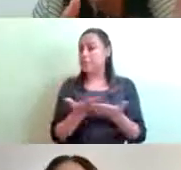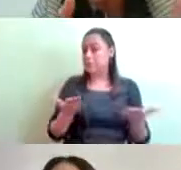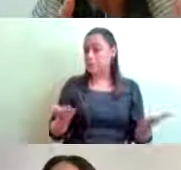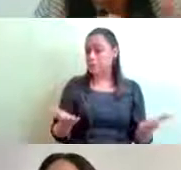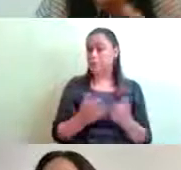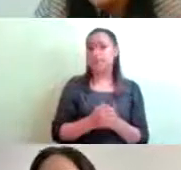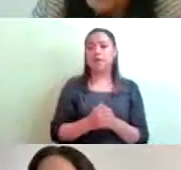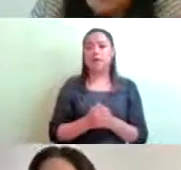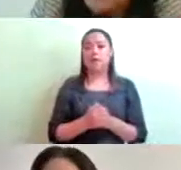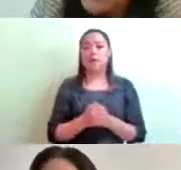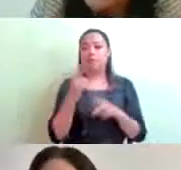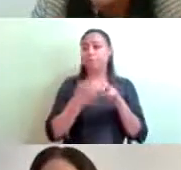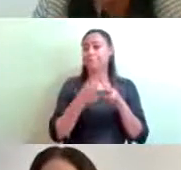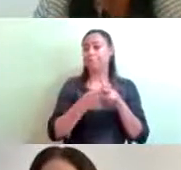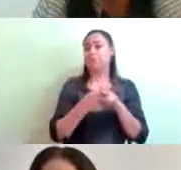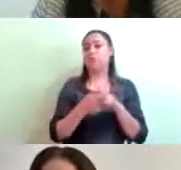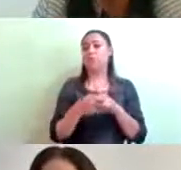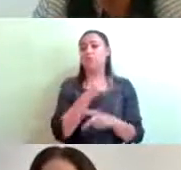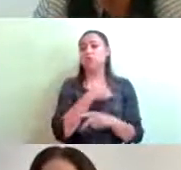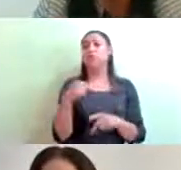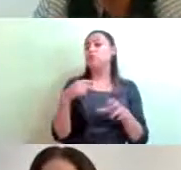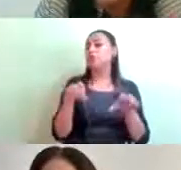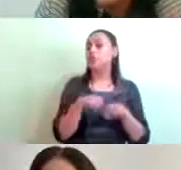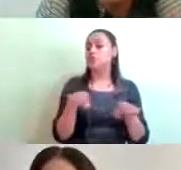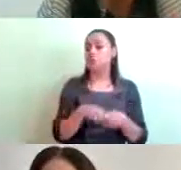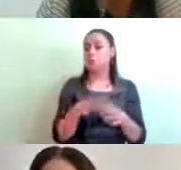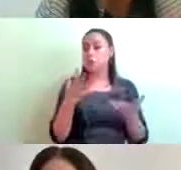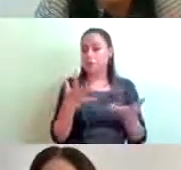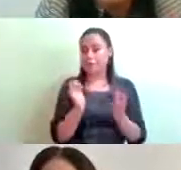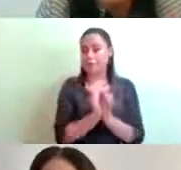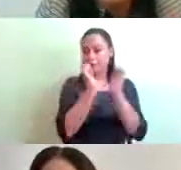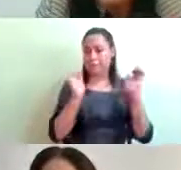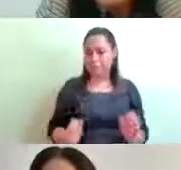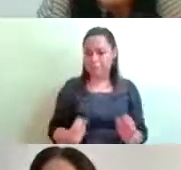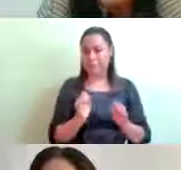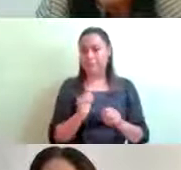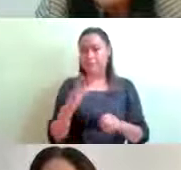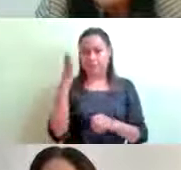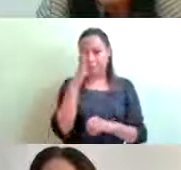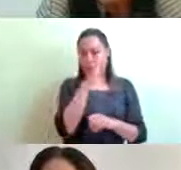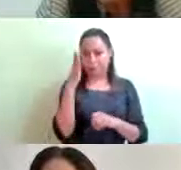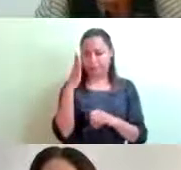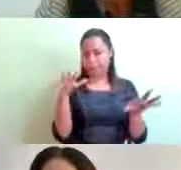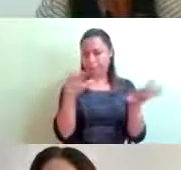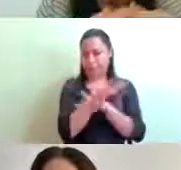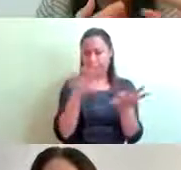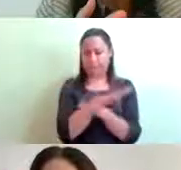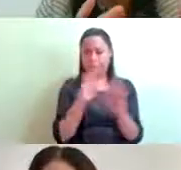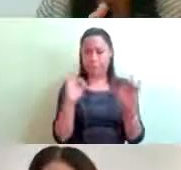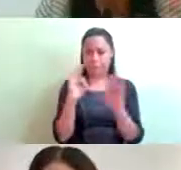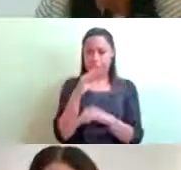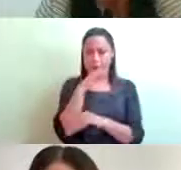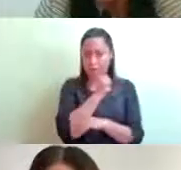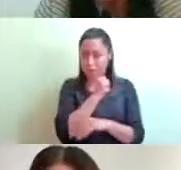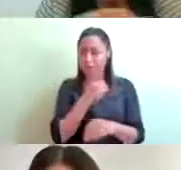la contabilidad de cómo vamos en esta emergencia climática definitivamente es la